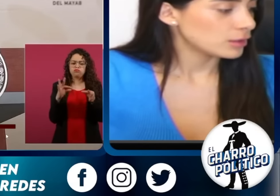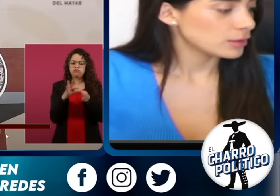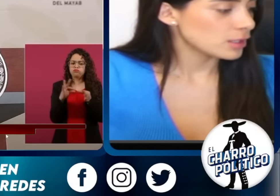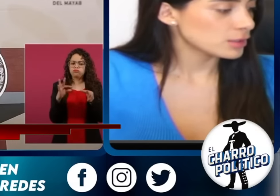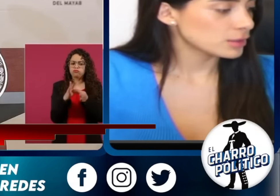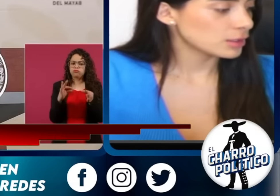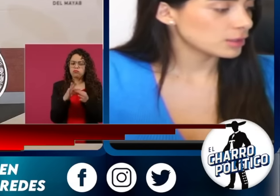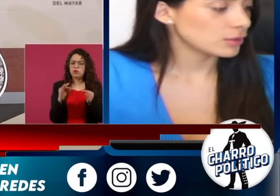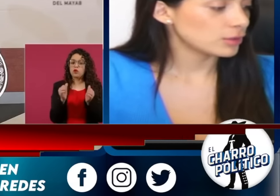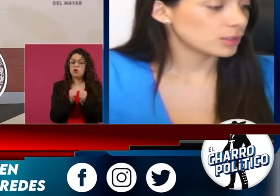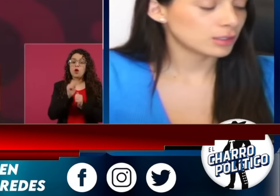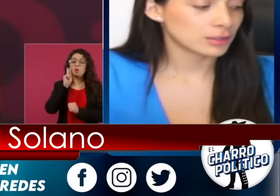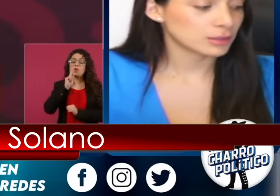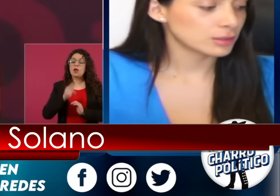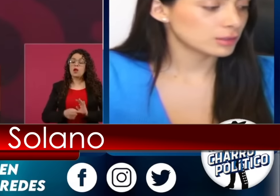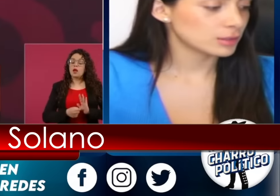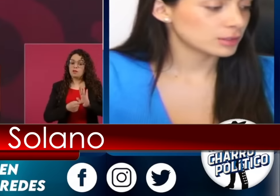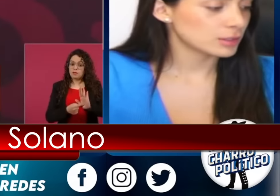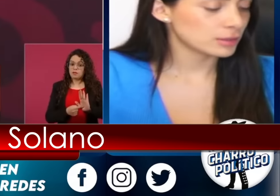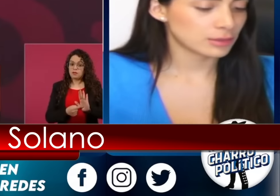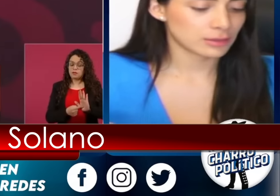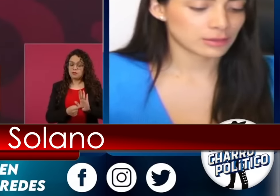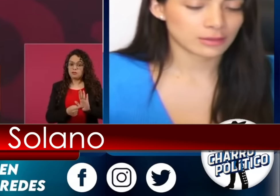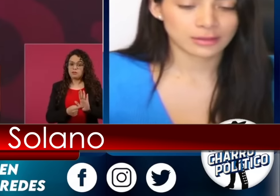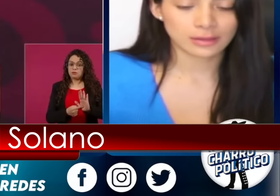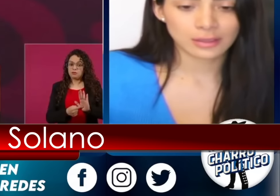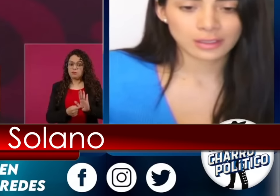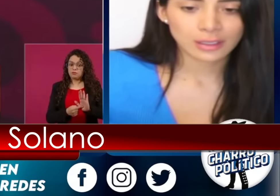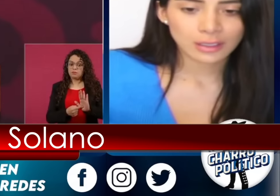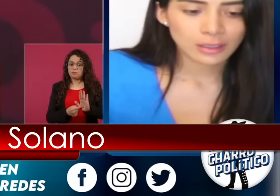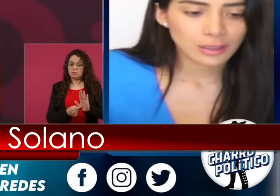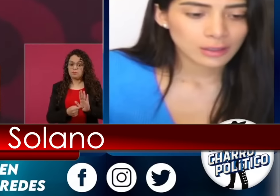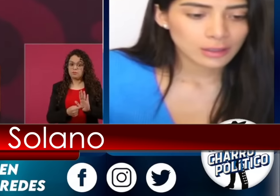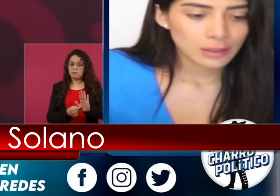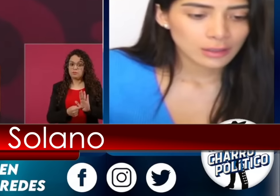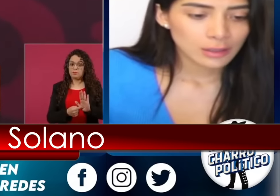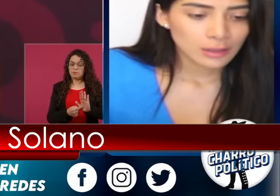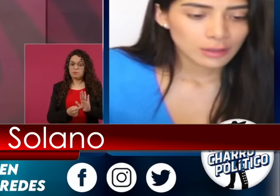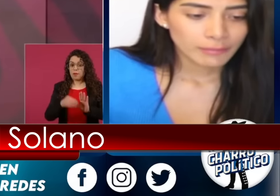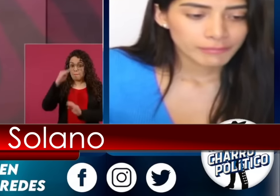Lo que ya no se puede es hacer una denuncia sin prueba,